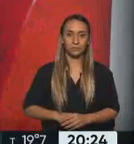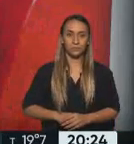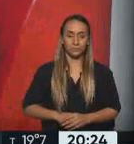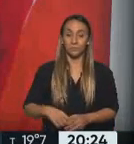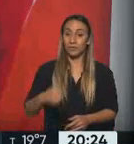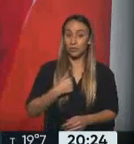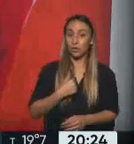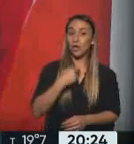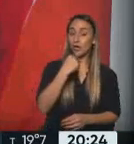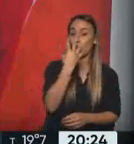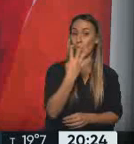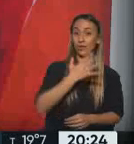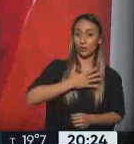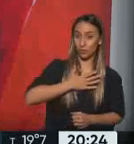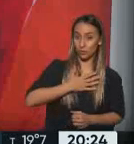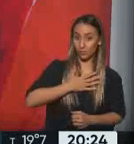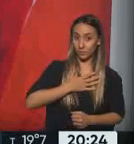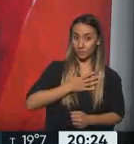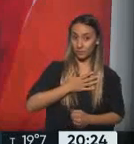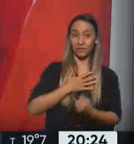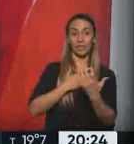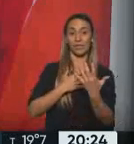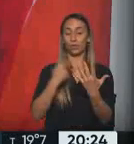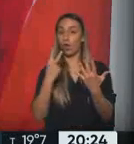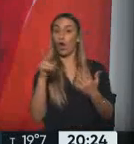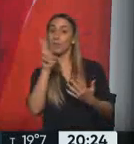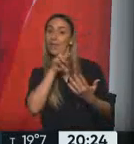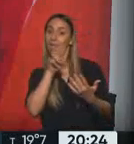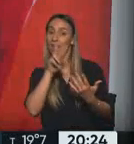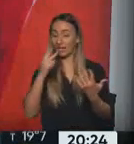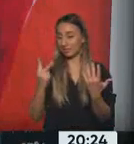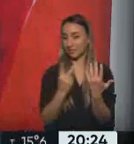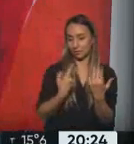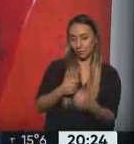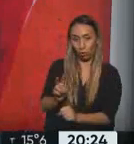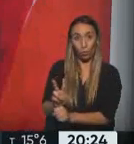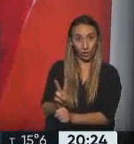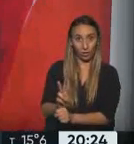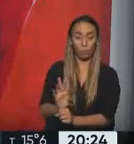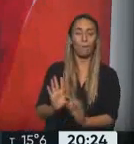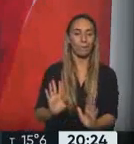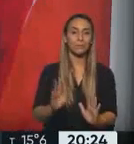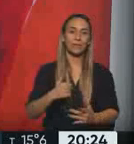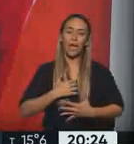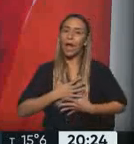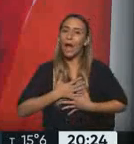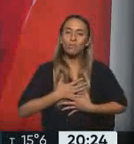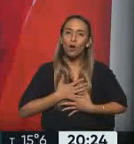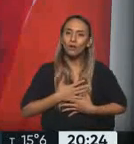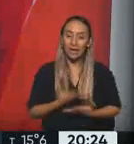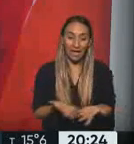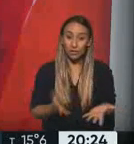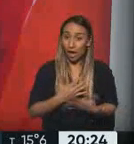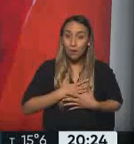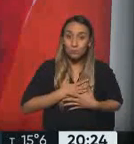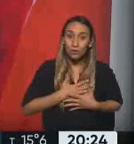Yo tengo 4 hijos biológicos y 2 nenas en guarda. Bueno, y justamente el amor que le tengo a ellos y